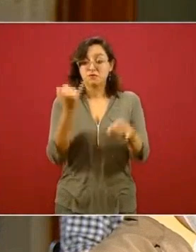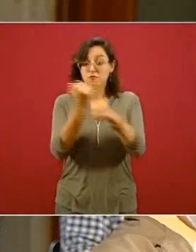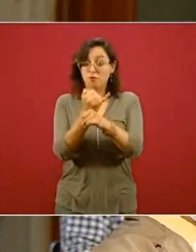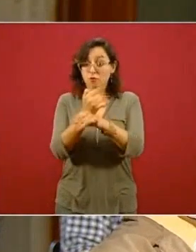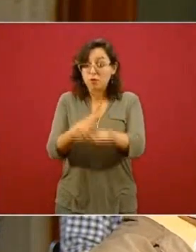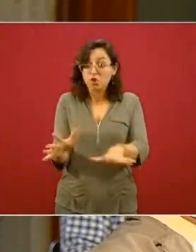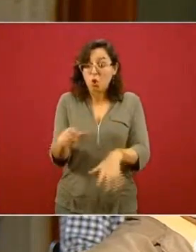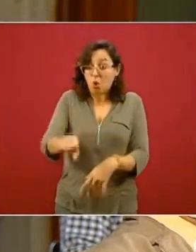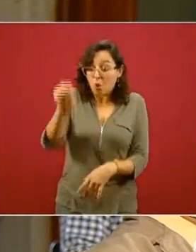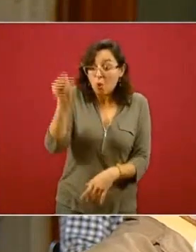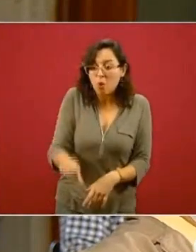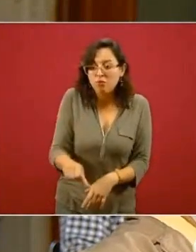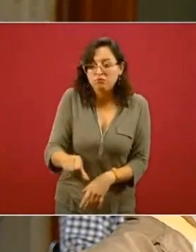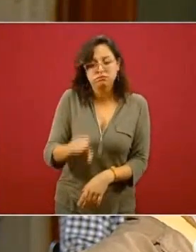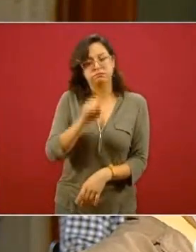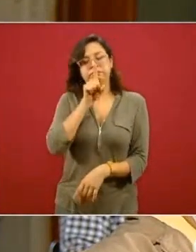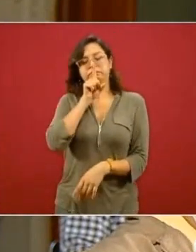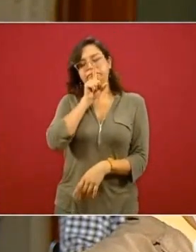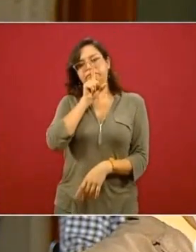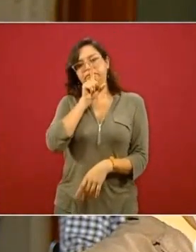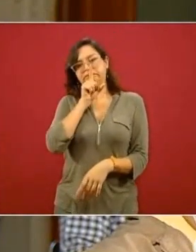en la estadística